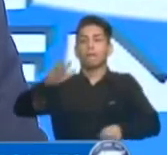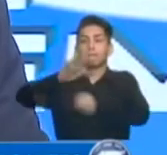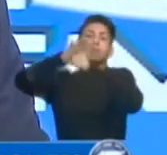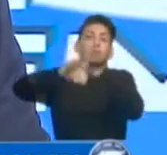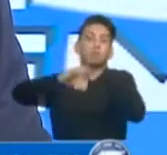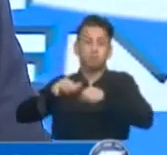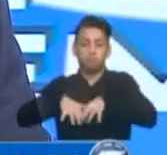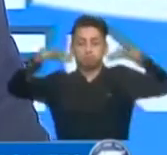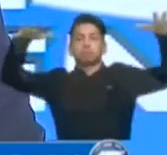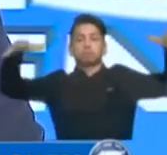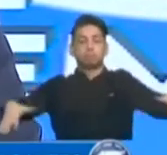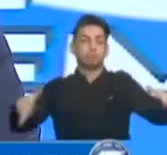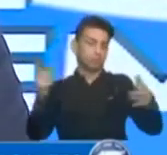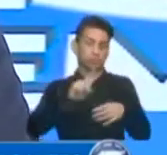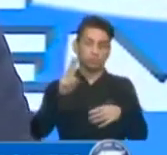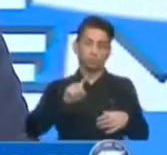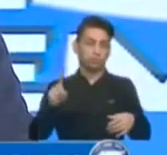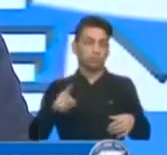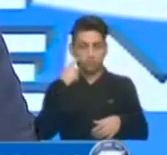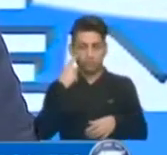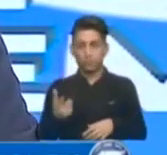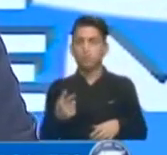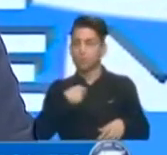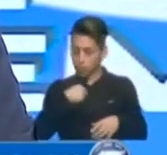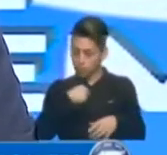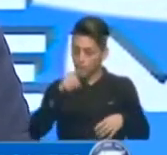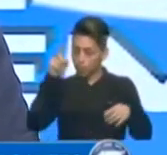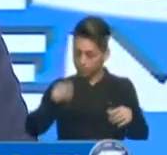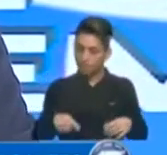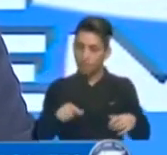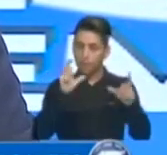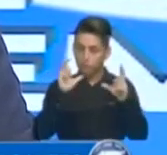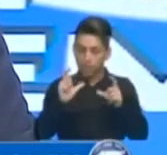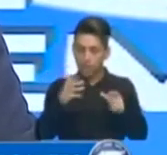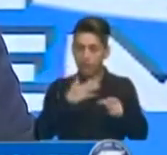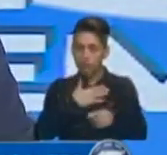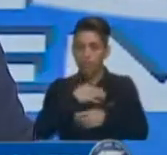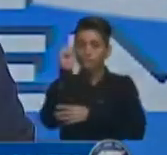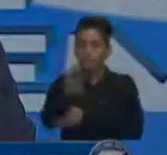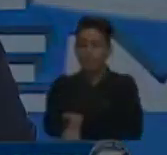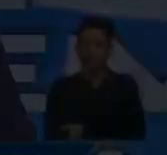alrededor de los drenajes y, por supuesto, de las inundaciones.